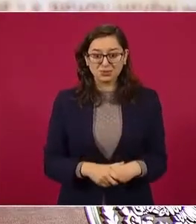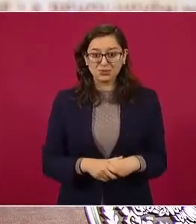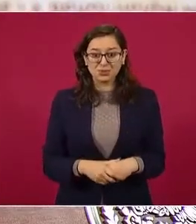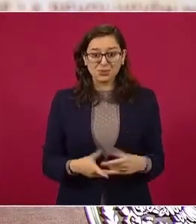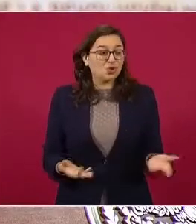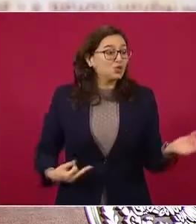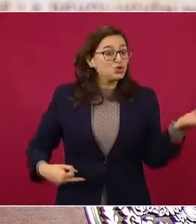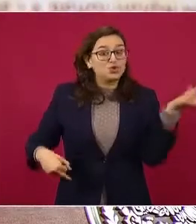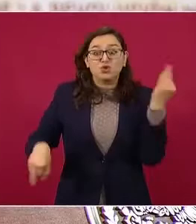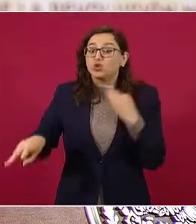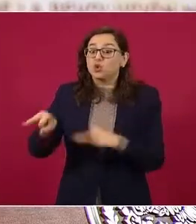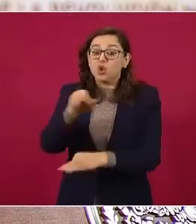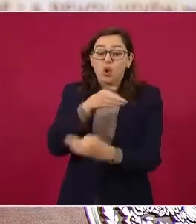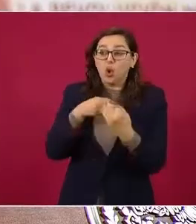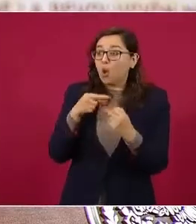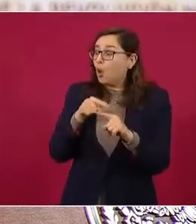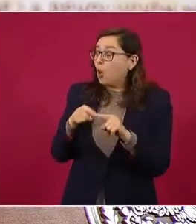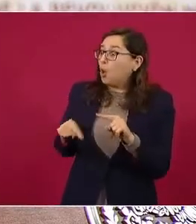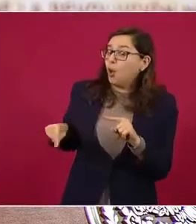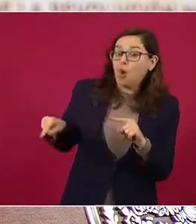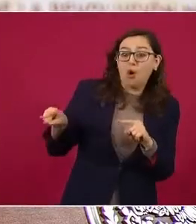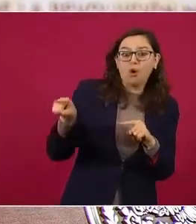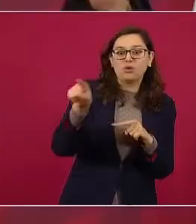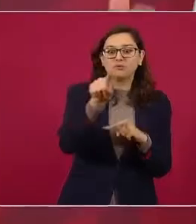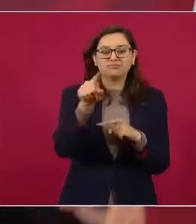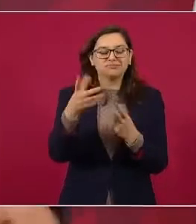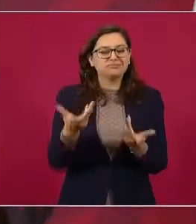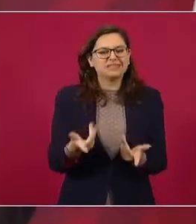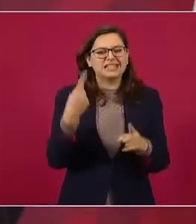a ellos. Y estos